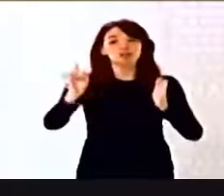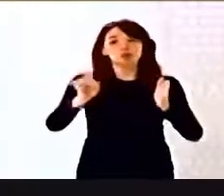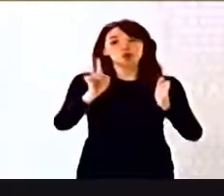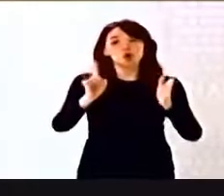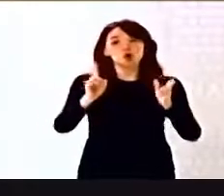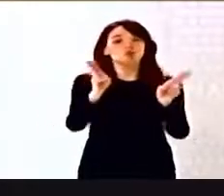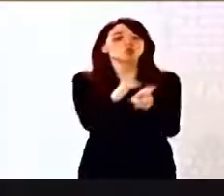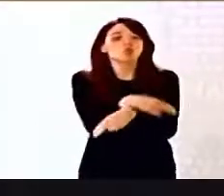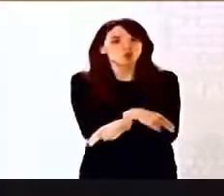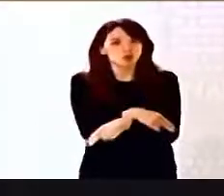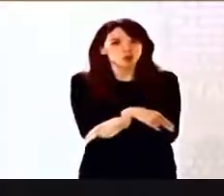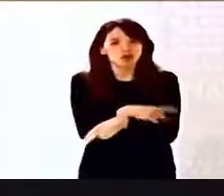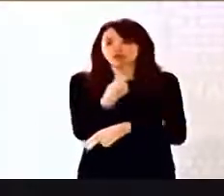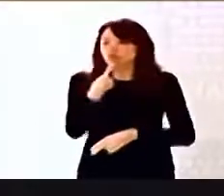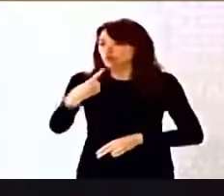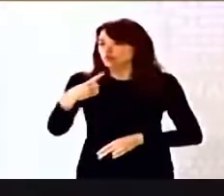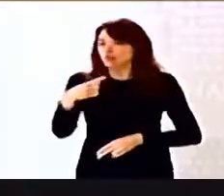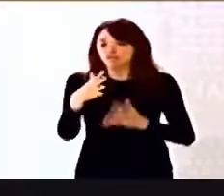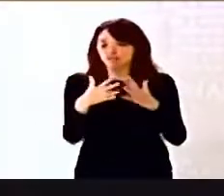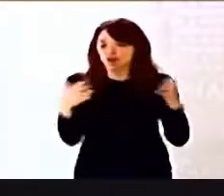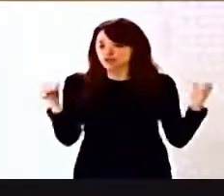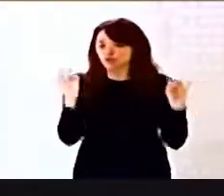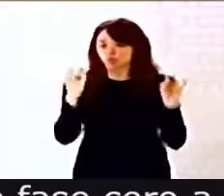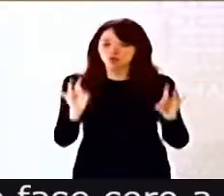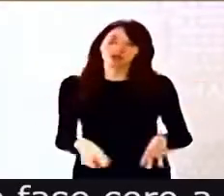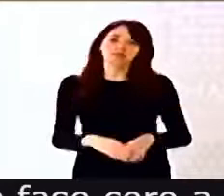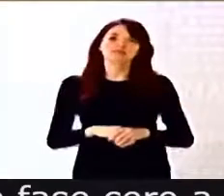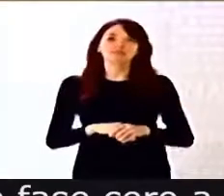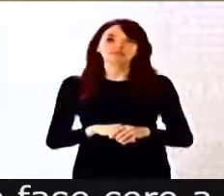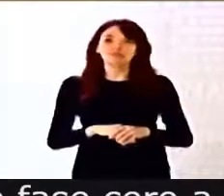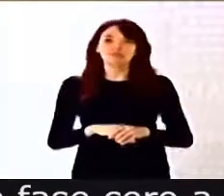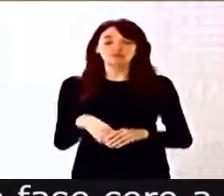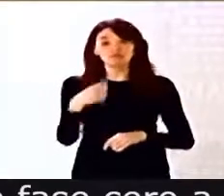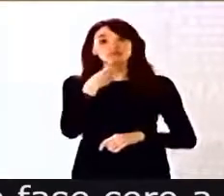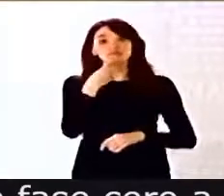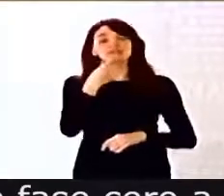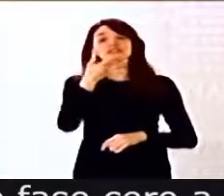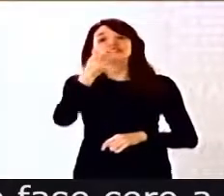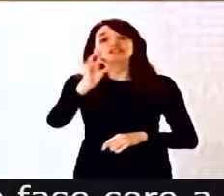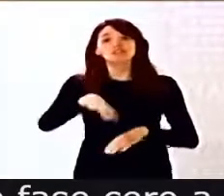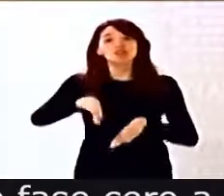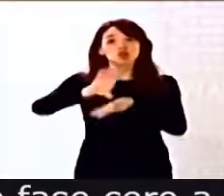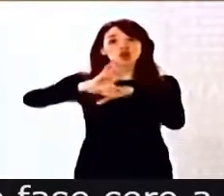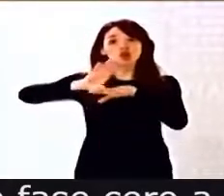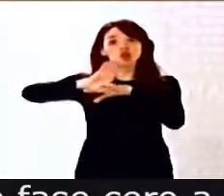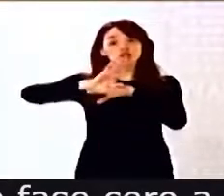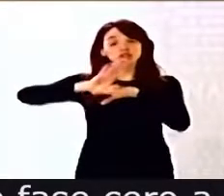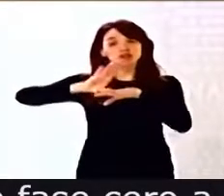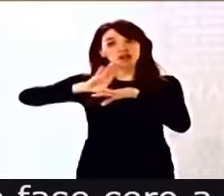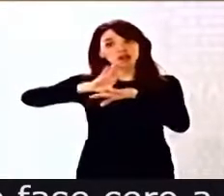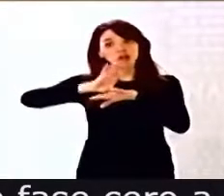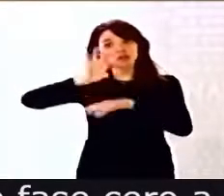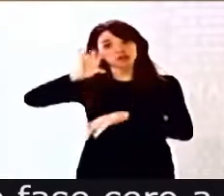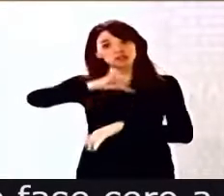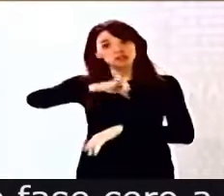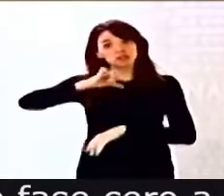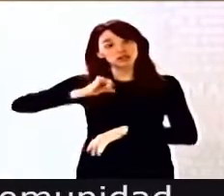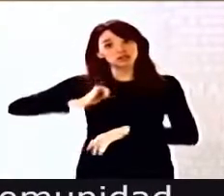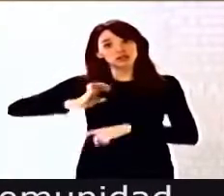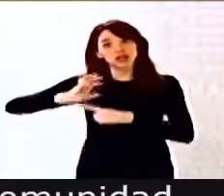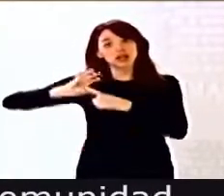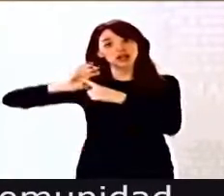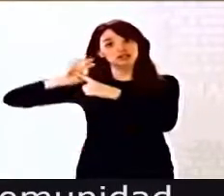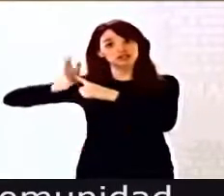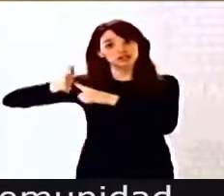1. Lo diría igual, como por cierto lo ha dicho el consejero de la Comunidad Autónoma de Castilla-La Mancha.